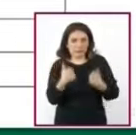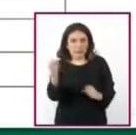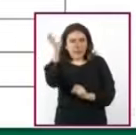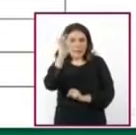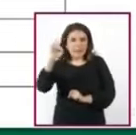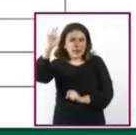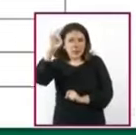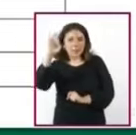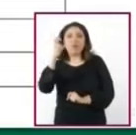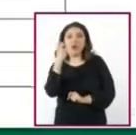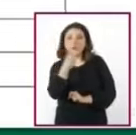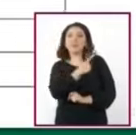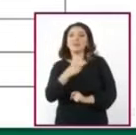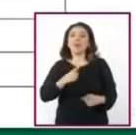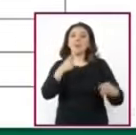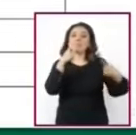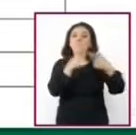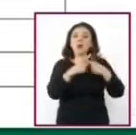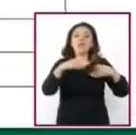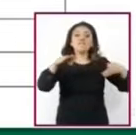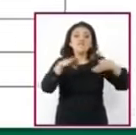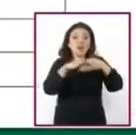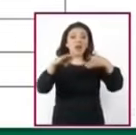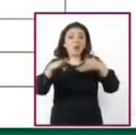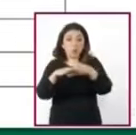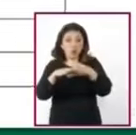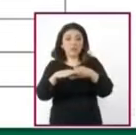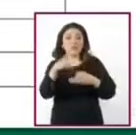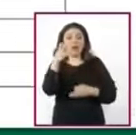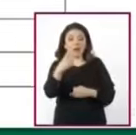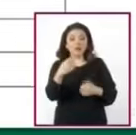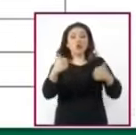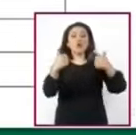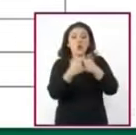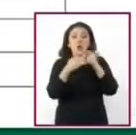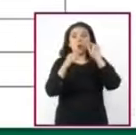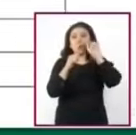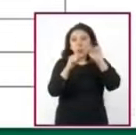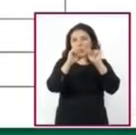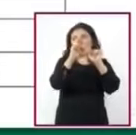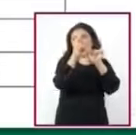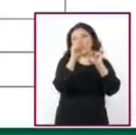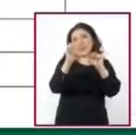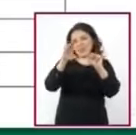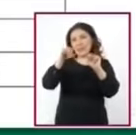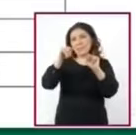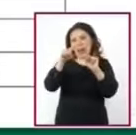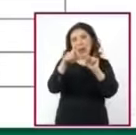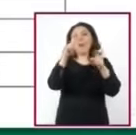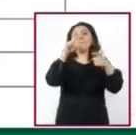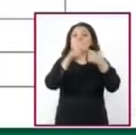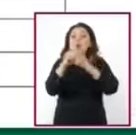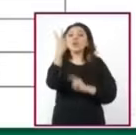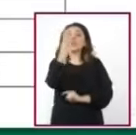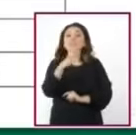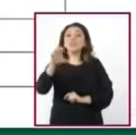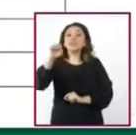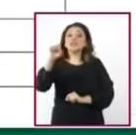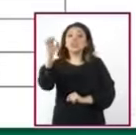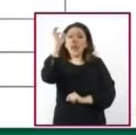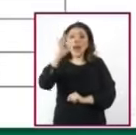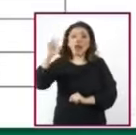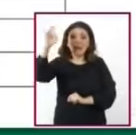sexagesimales. Esto se hace al multiplicar la frecuencia relativa en forma decimal por 360